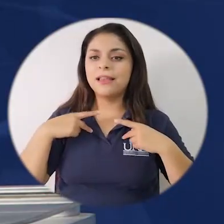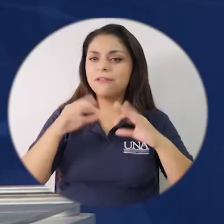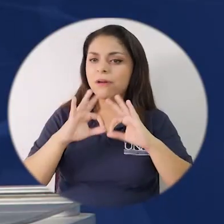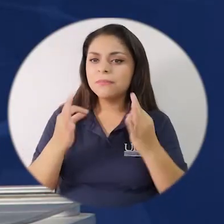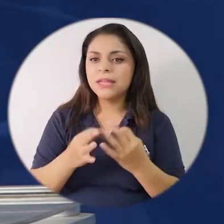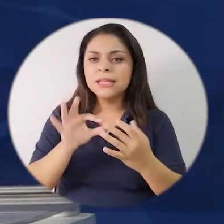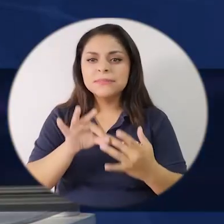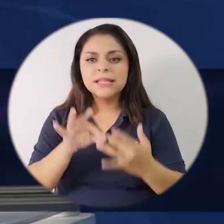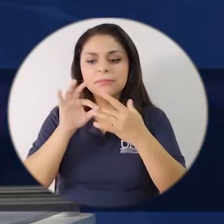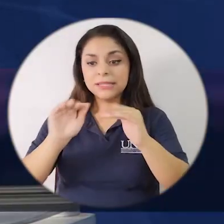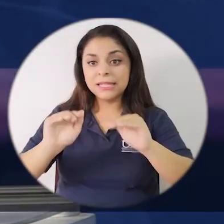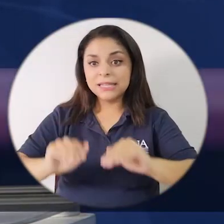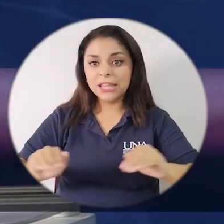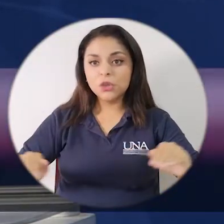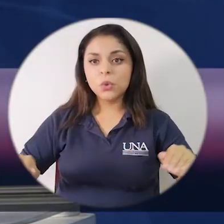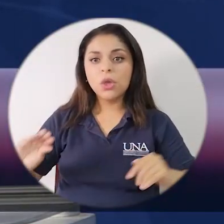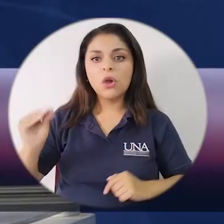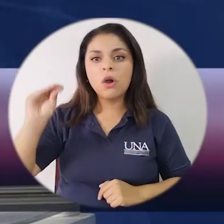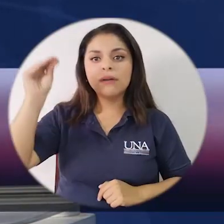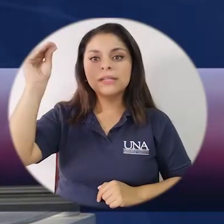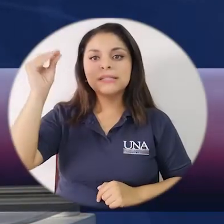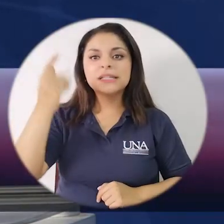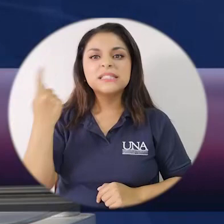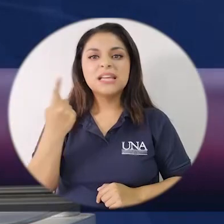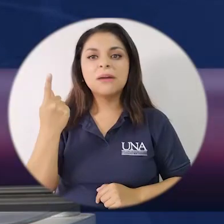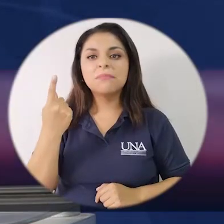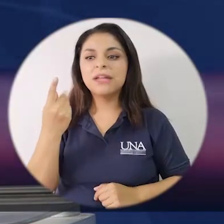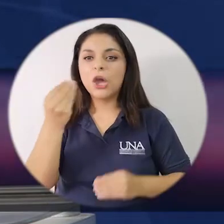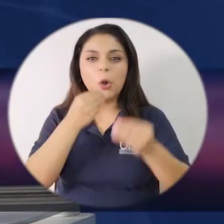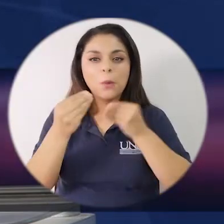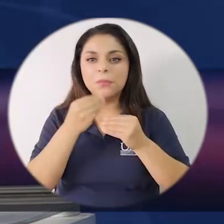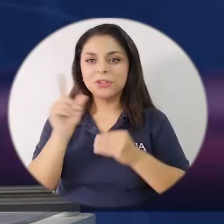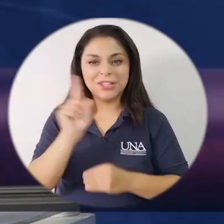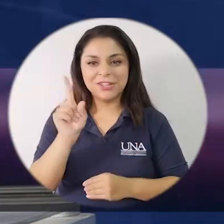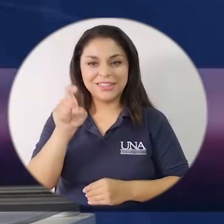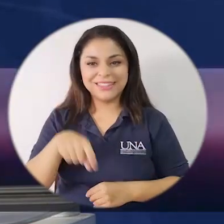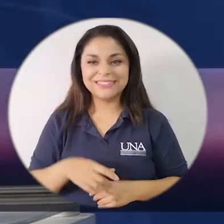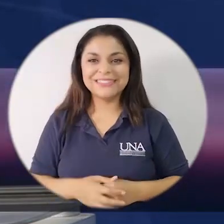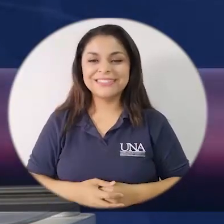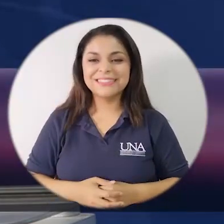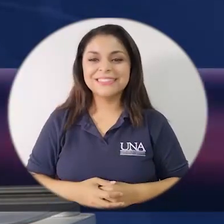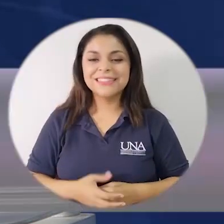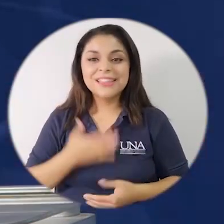familia? Sobre todo en niños, niñas y adolescentes que son tan dados a aplicar lo que no deben.